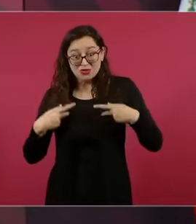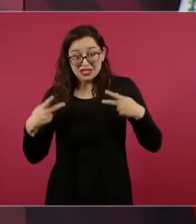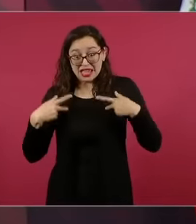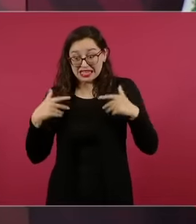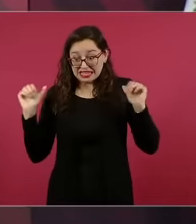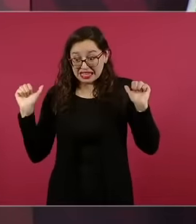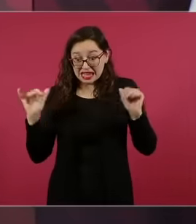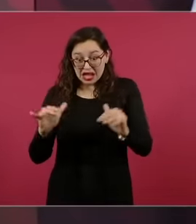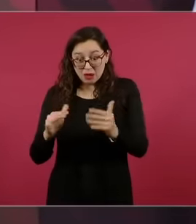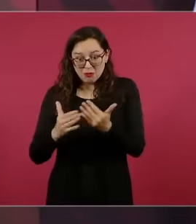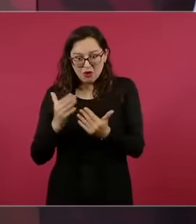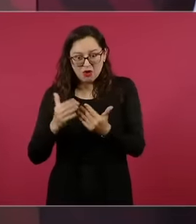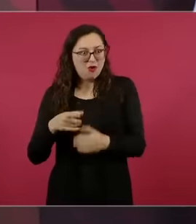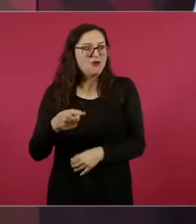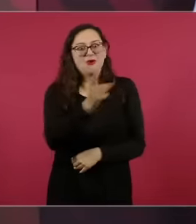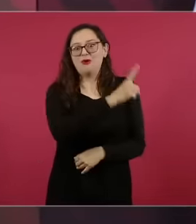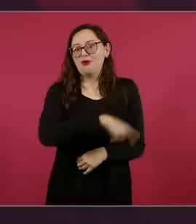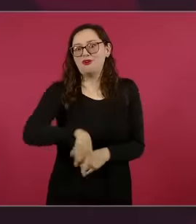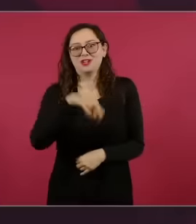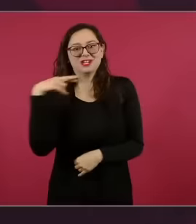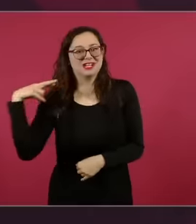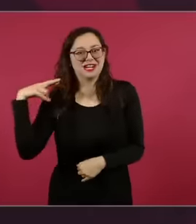sí va a ser nota.